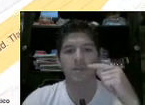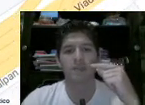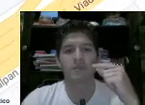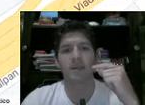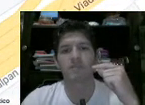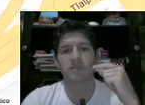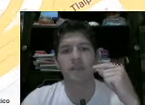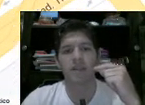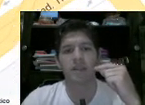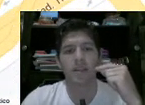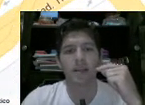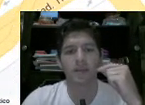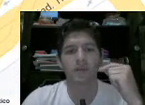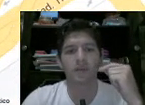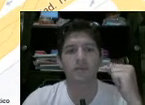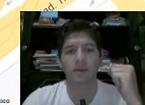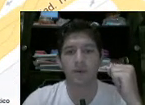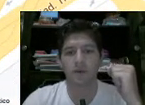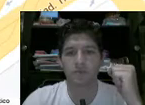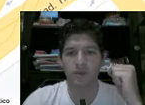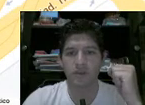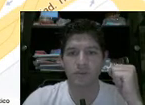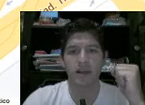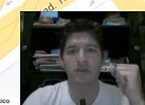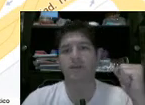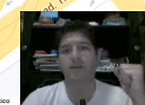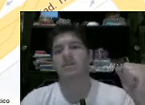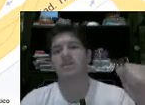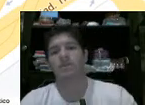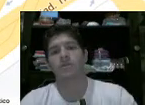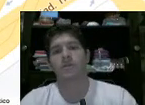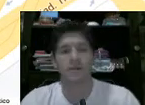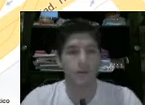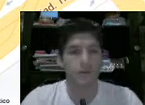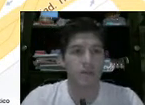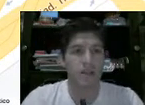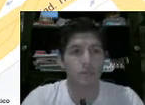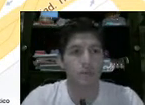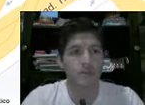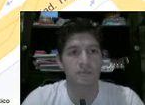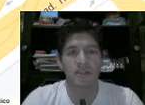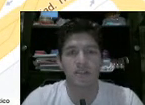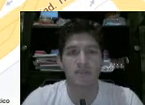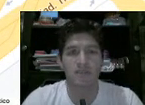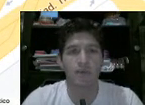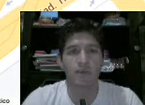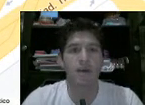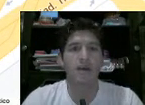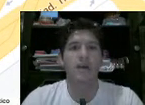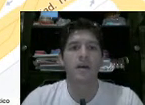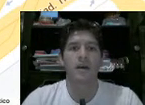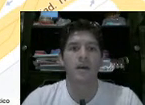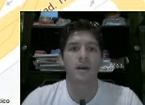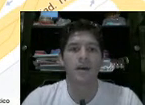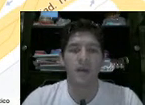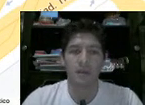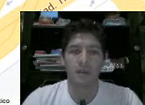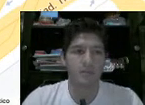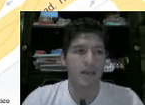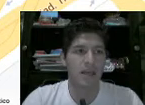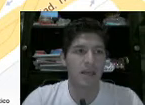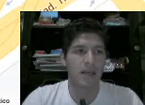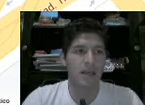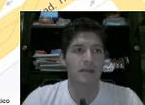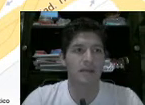Bueno, de todas maneras, pues ya tienen esa información, amigos míos. Espero que les haya servido de utilidad. Muchísimas gracias por